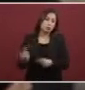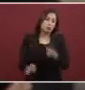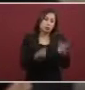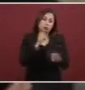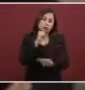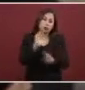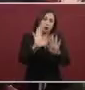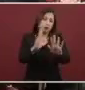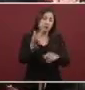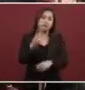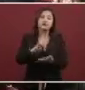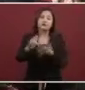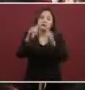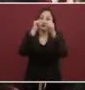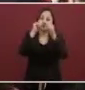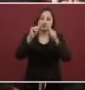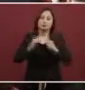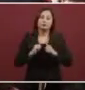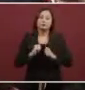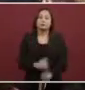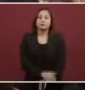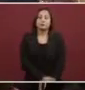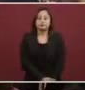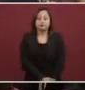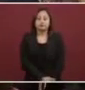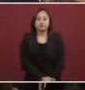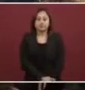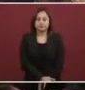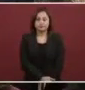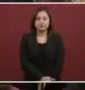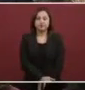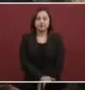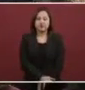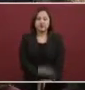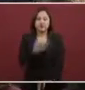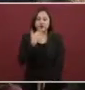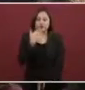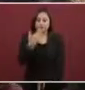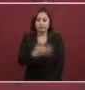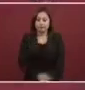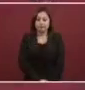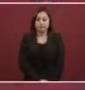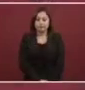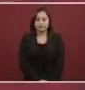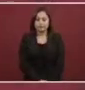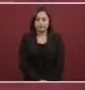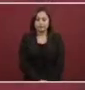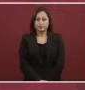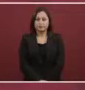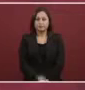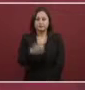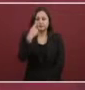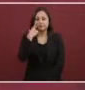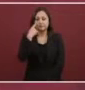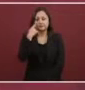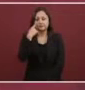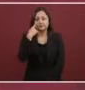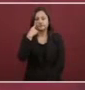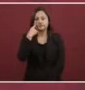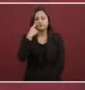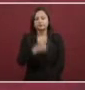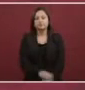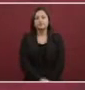haya escuchado, presidente. Muy bien, Ricardo. Mira, lo que tiene que ver con